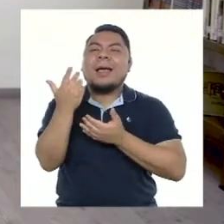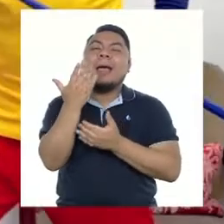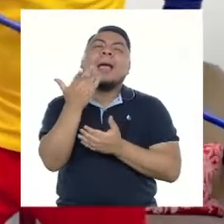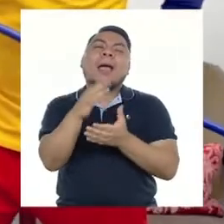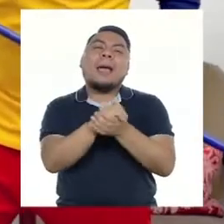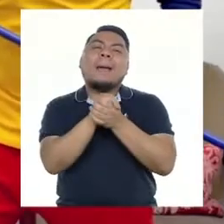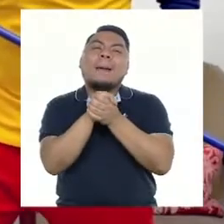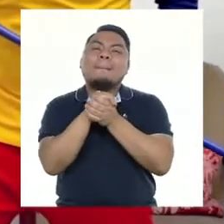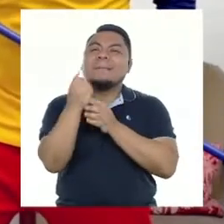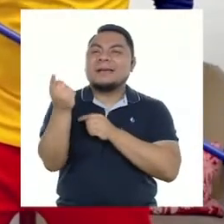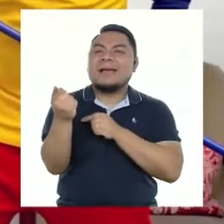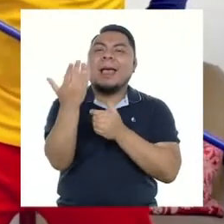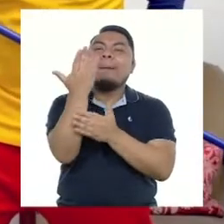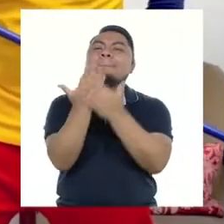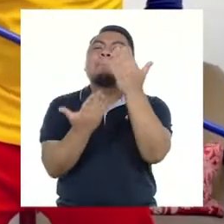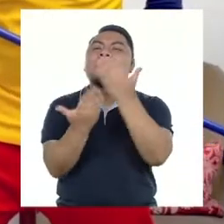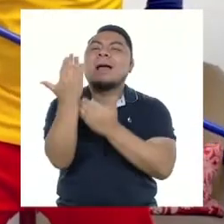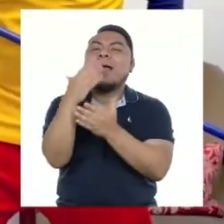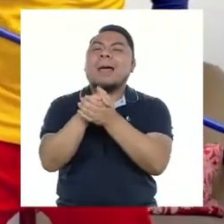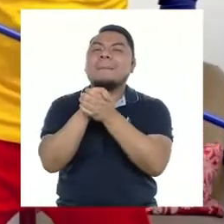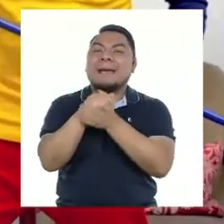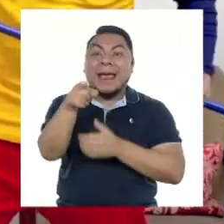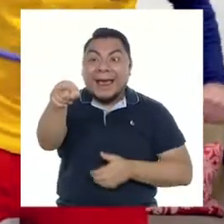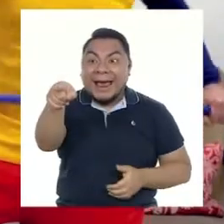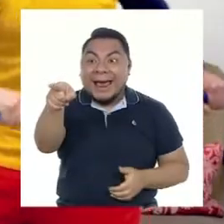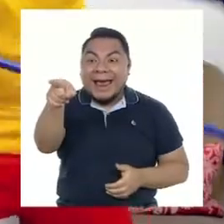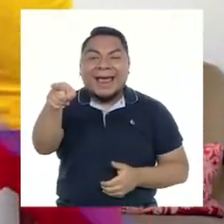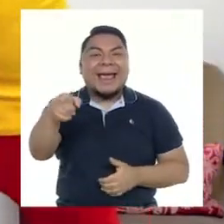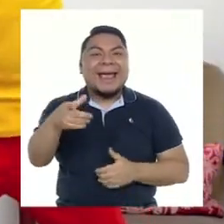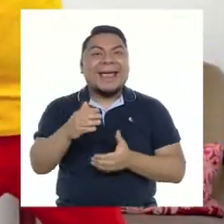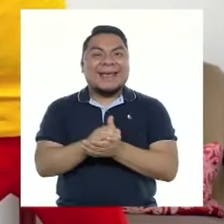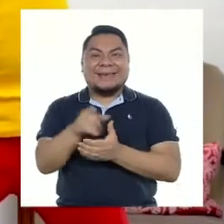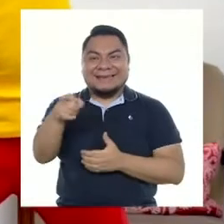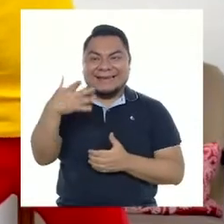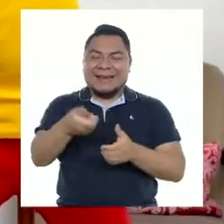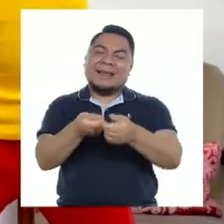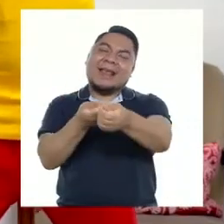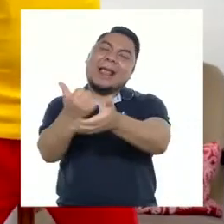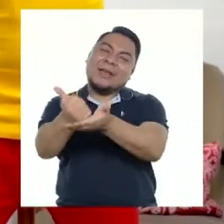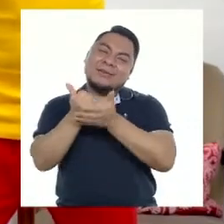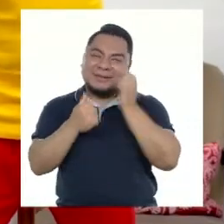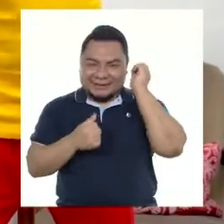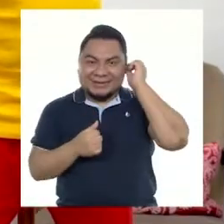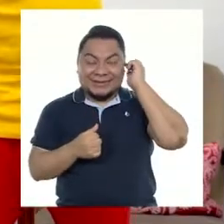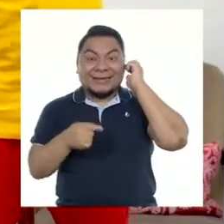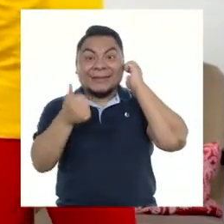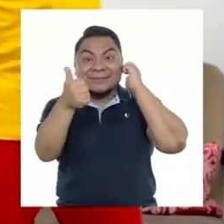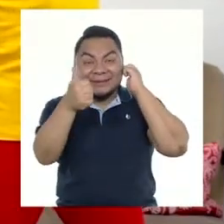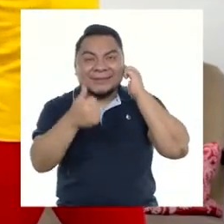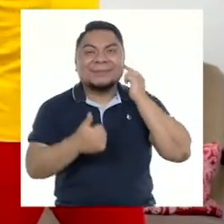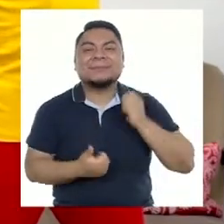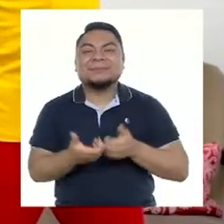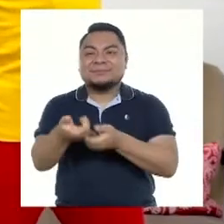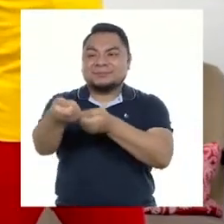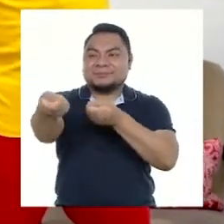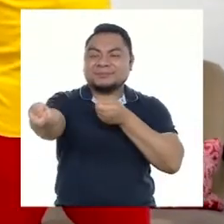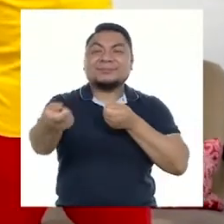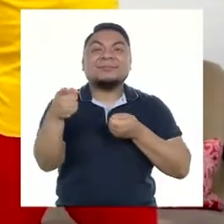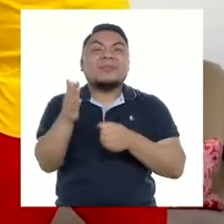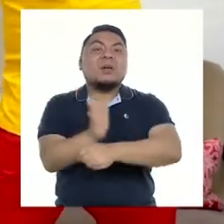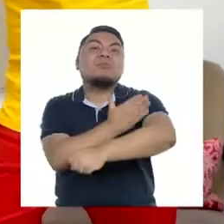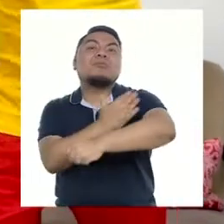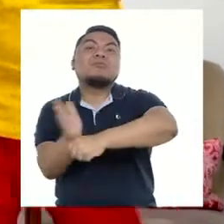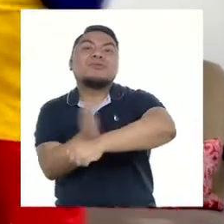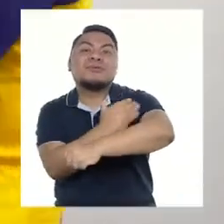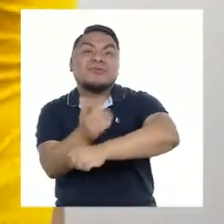amiga. ¡Mano amiga! ¡Ahí está! ¡Toma! Muy bien. Música.